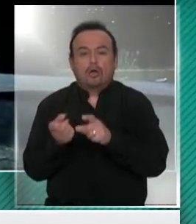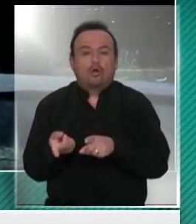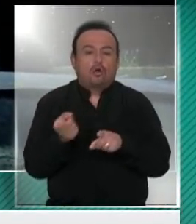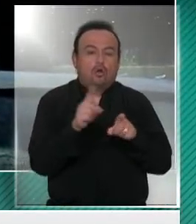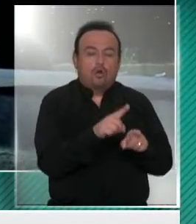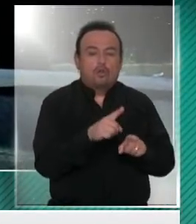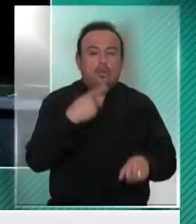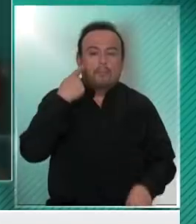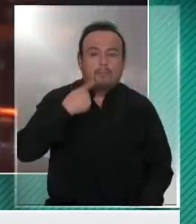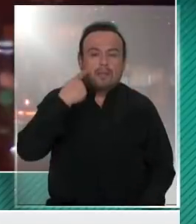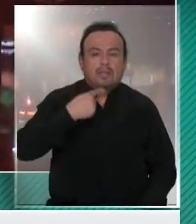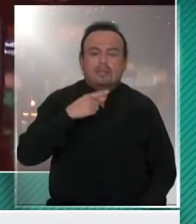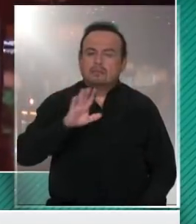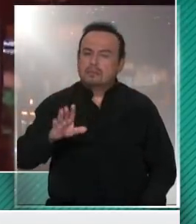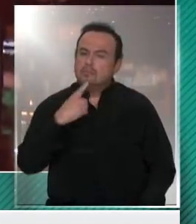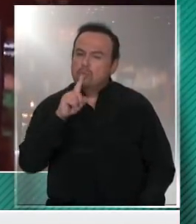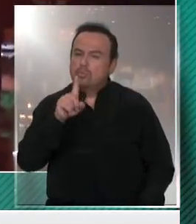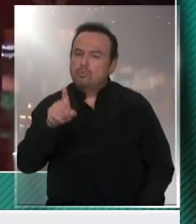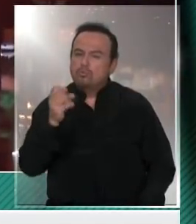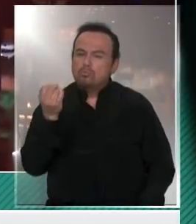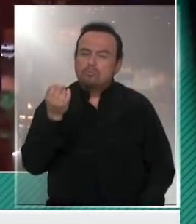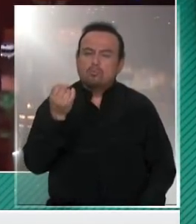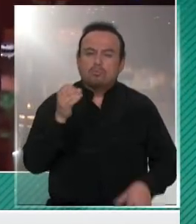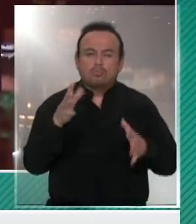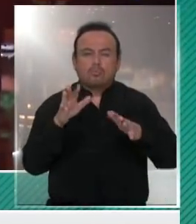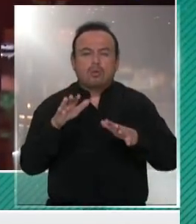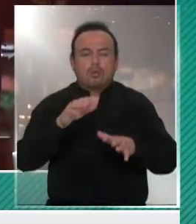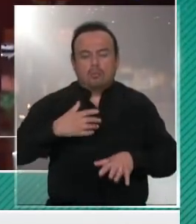a Peñalolén, déjame preguntarte más o menos cuánto despliegue